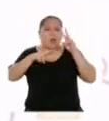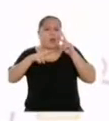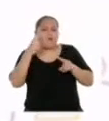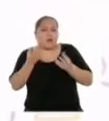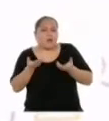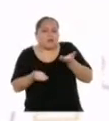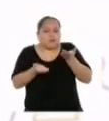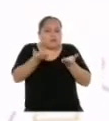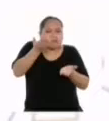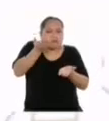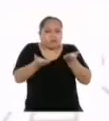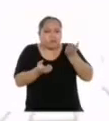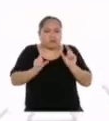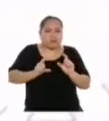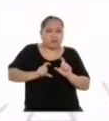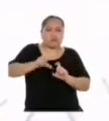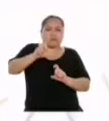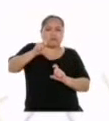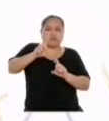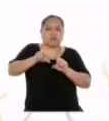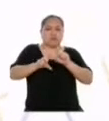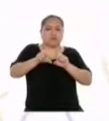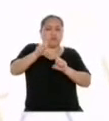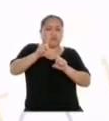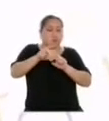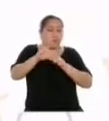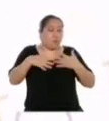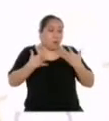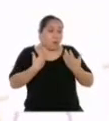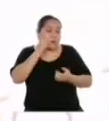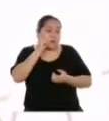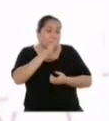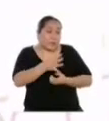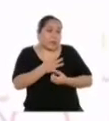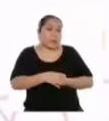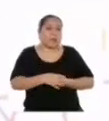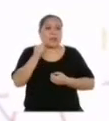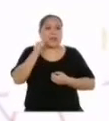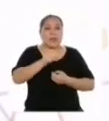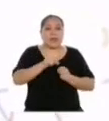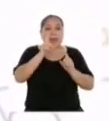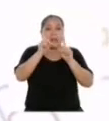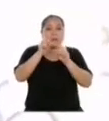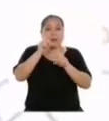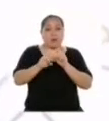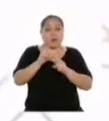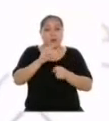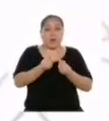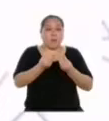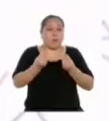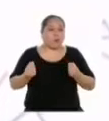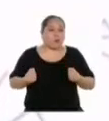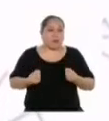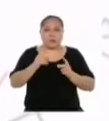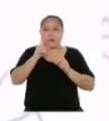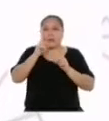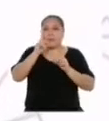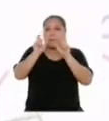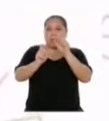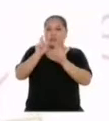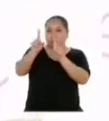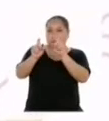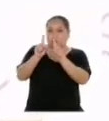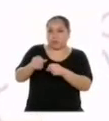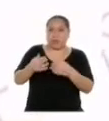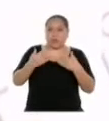directas al observar la altura de estas. Podemos decir que en la encuesta la mayor parte de los entrevistados